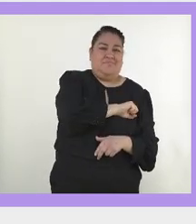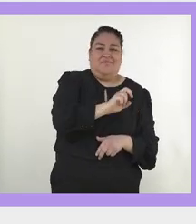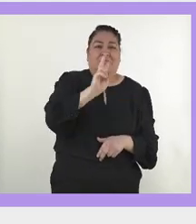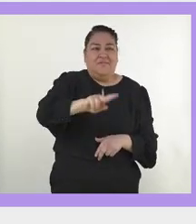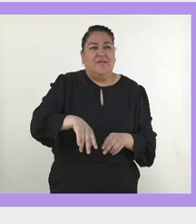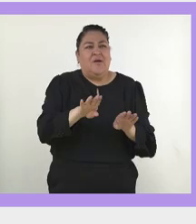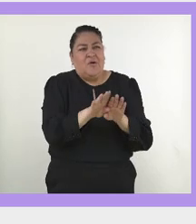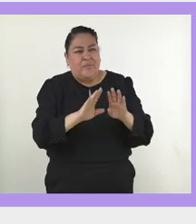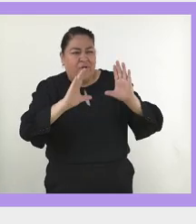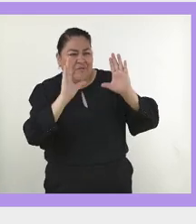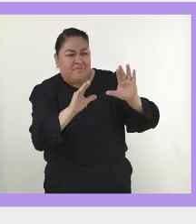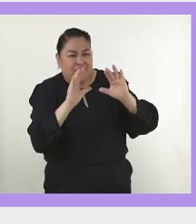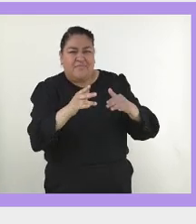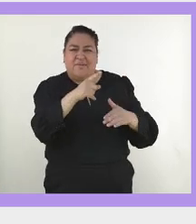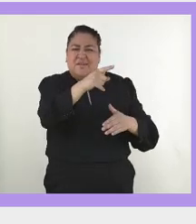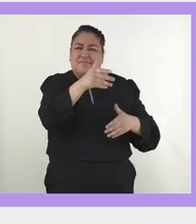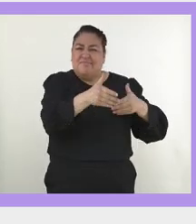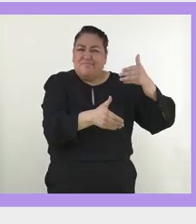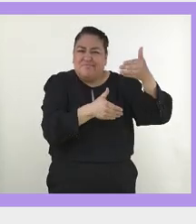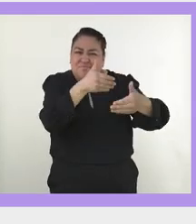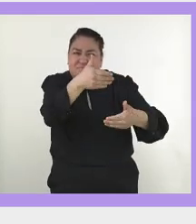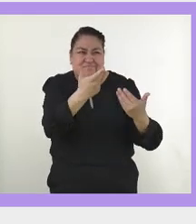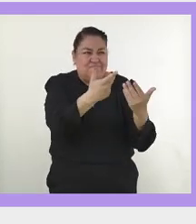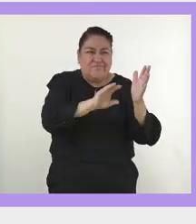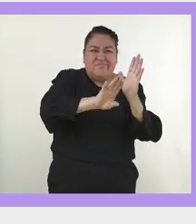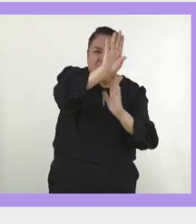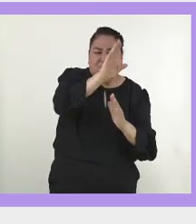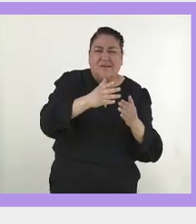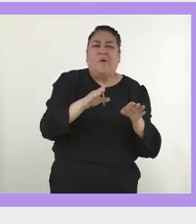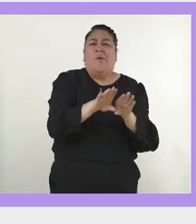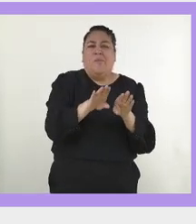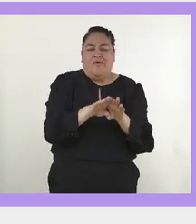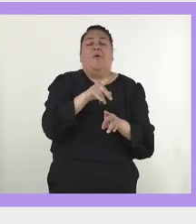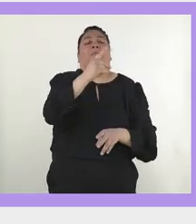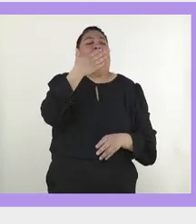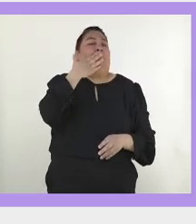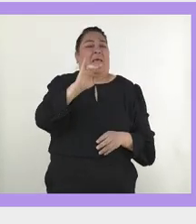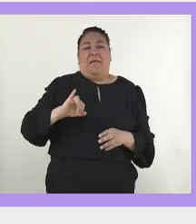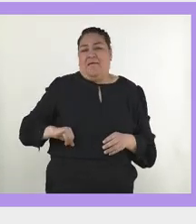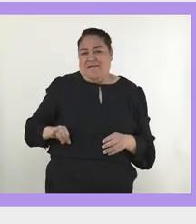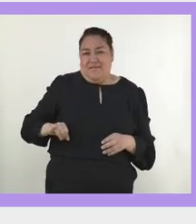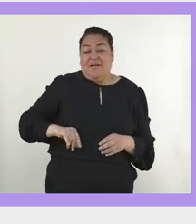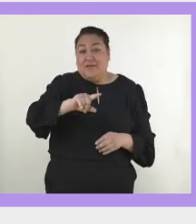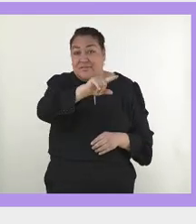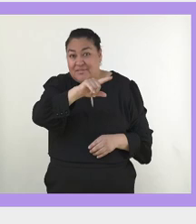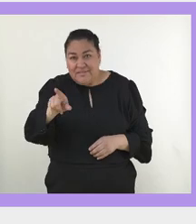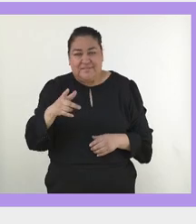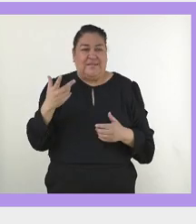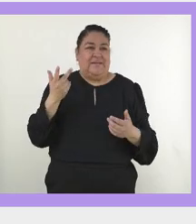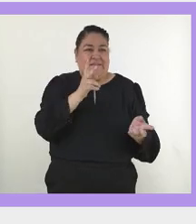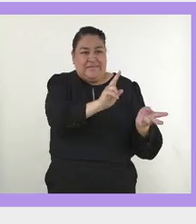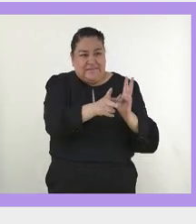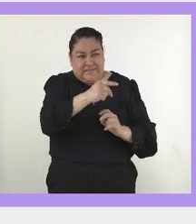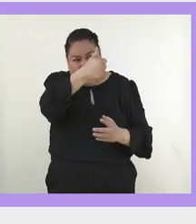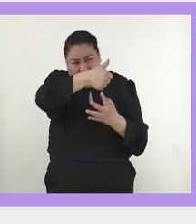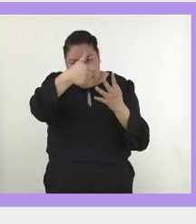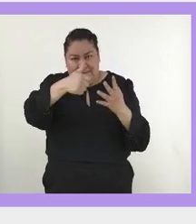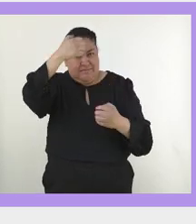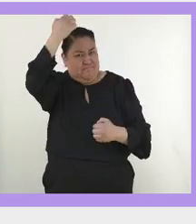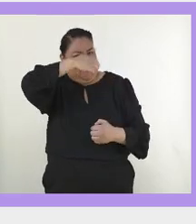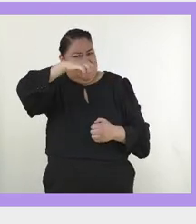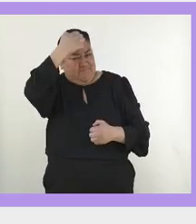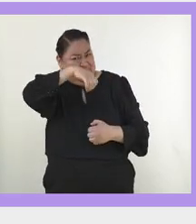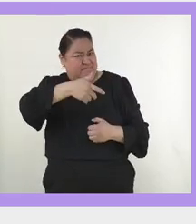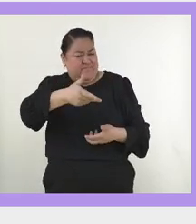femenil Cómo ha sido A dónde va y creo que es muy interesante tener la oportunidad de platicarlo con ustedes y con dos expertas cada una en su rama que han hecho